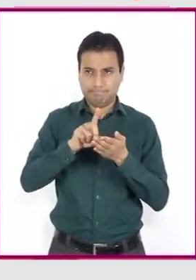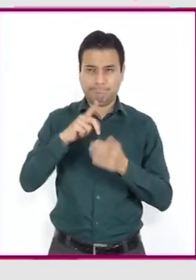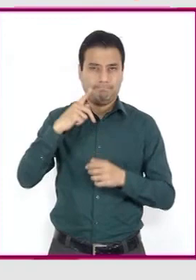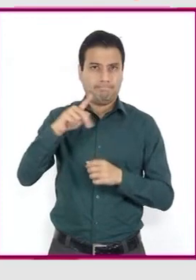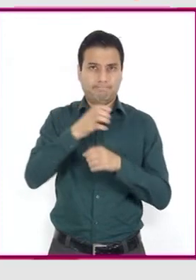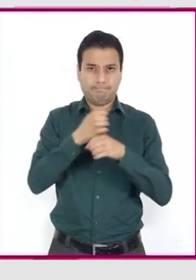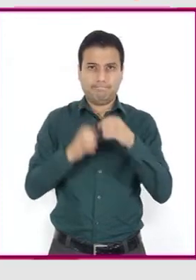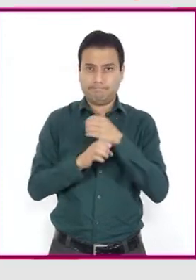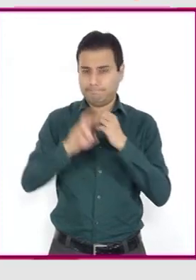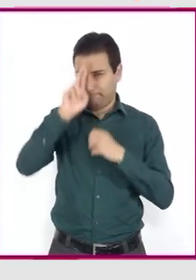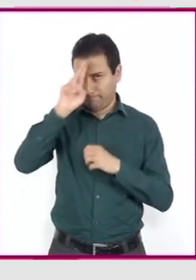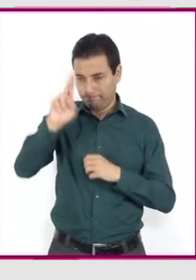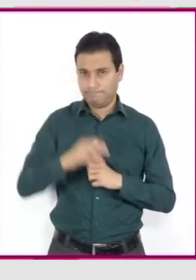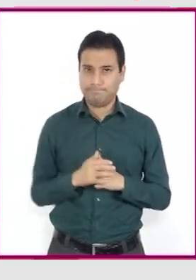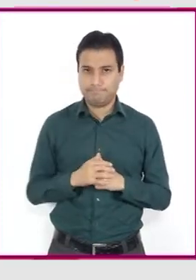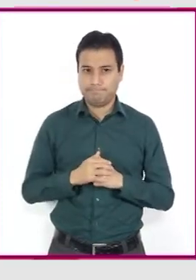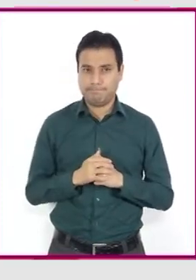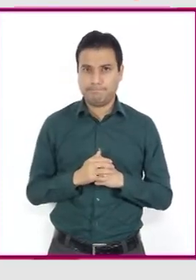pertenencias.